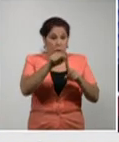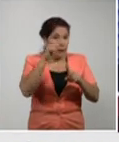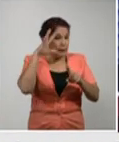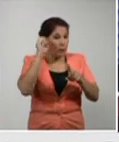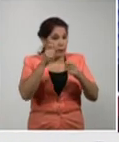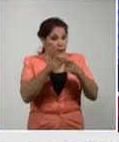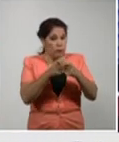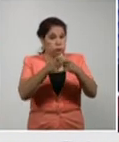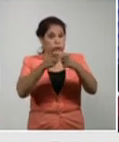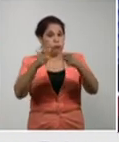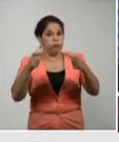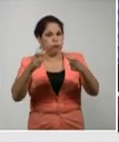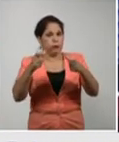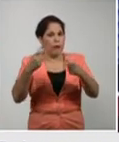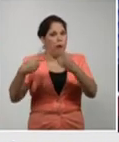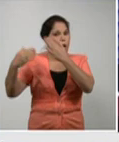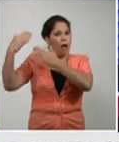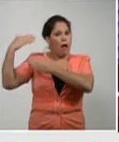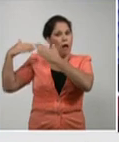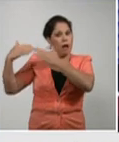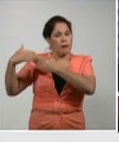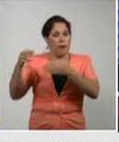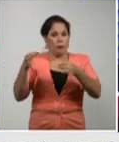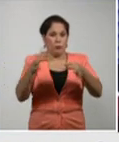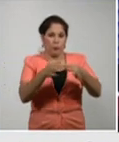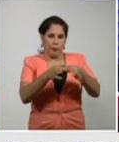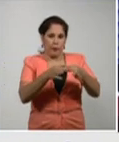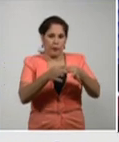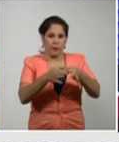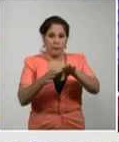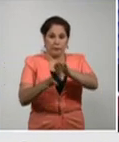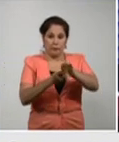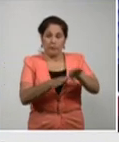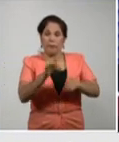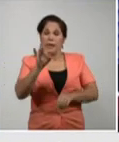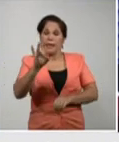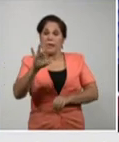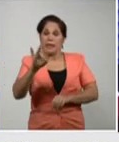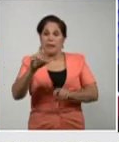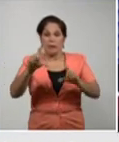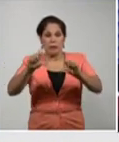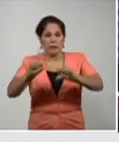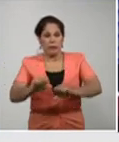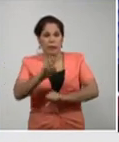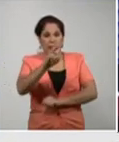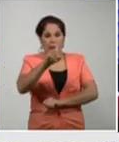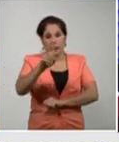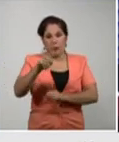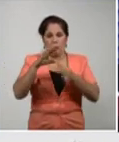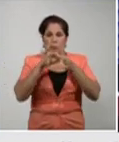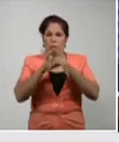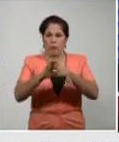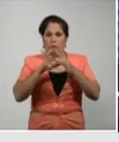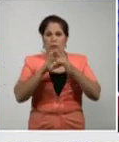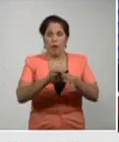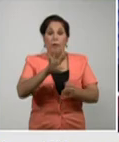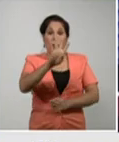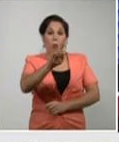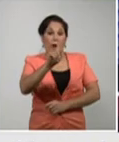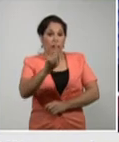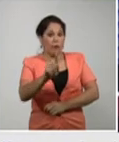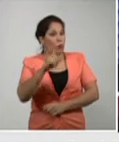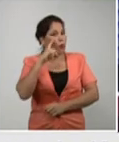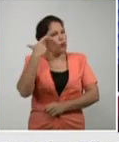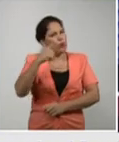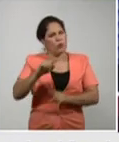en relación con jornadas anteriores: 15 críticos y 31 graves, 41 sin fuente de